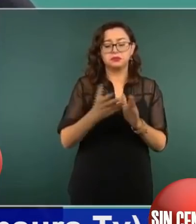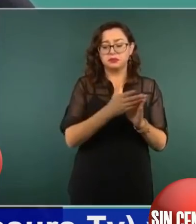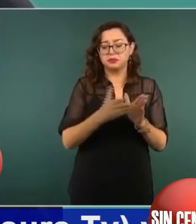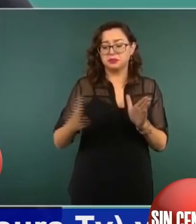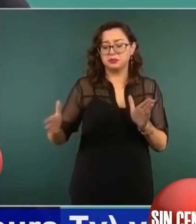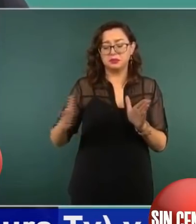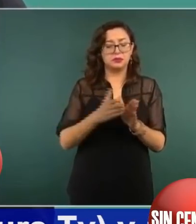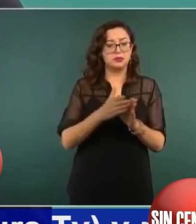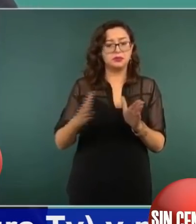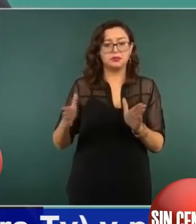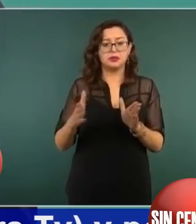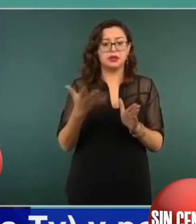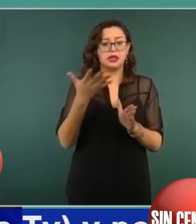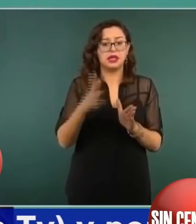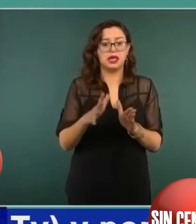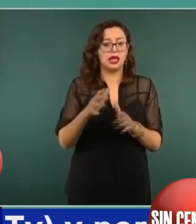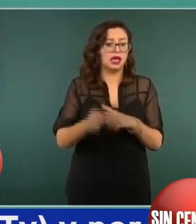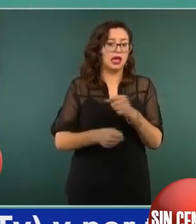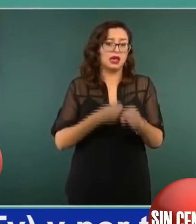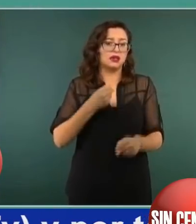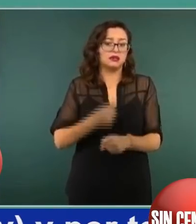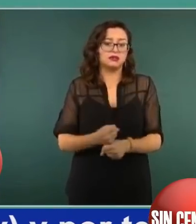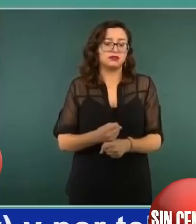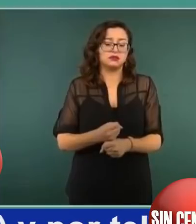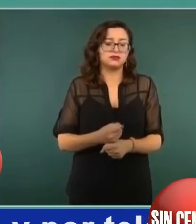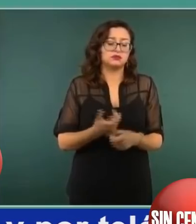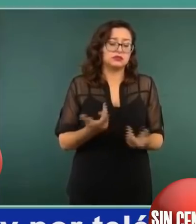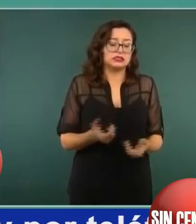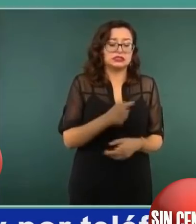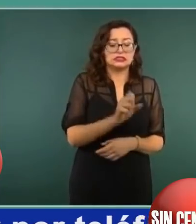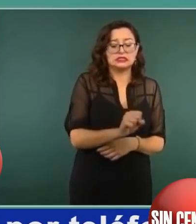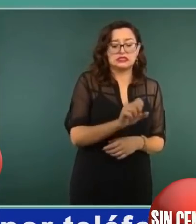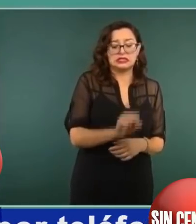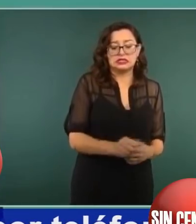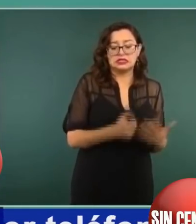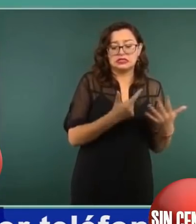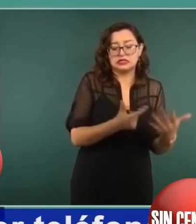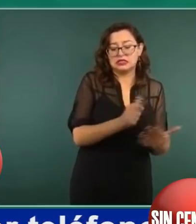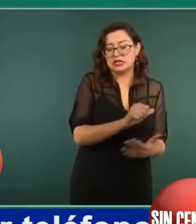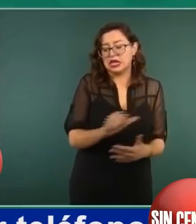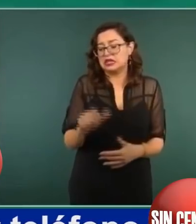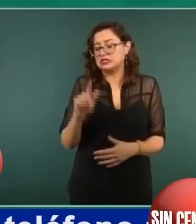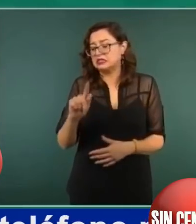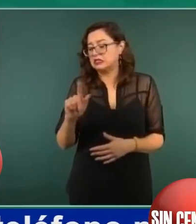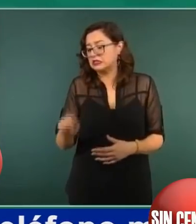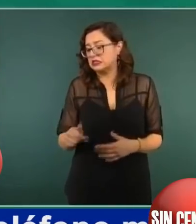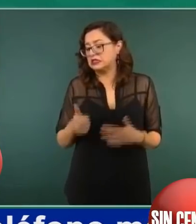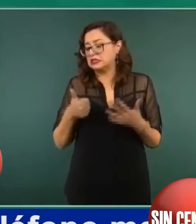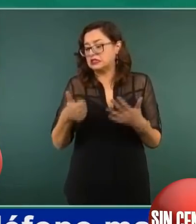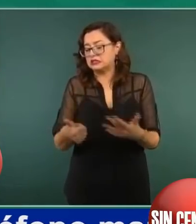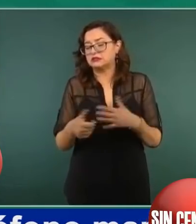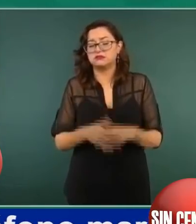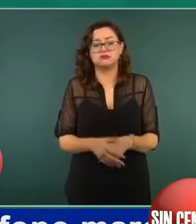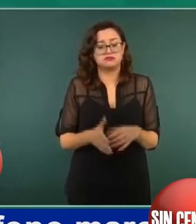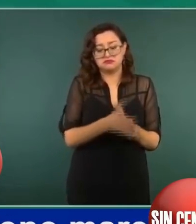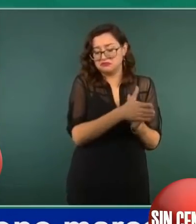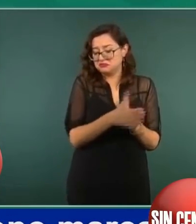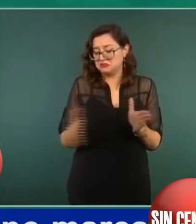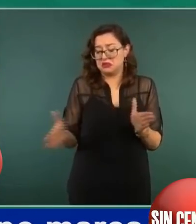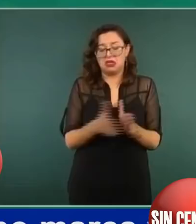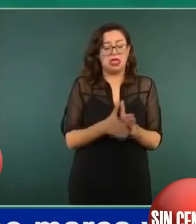de 67 al 76, 10 años, nada más,